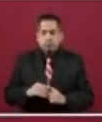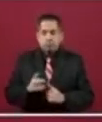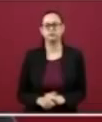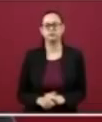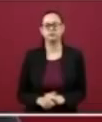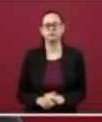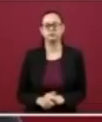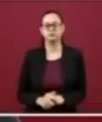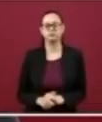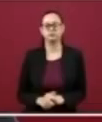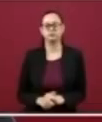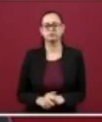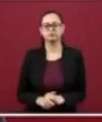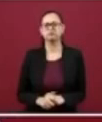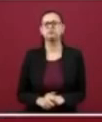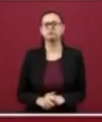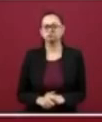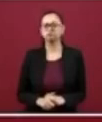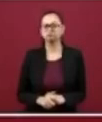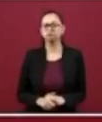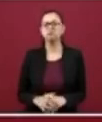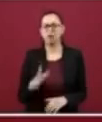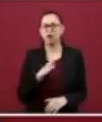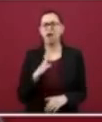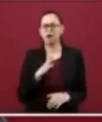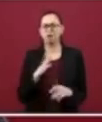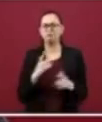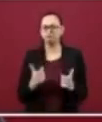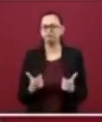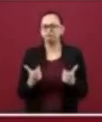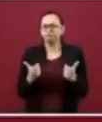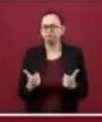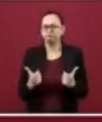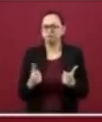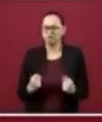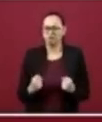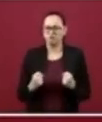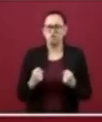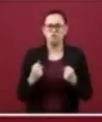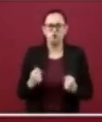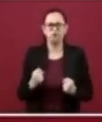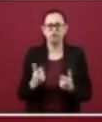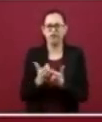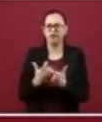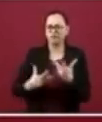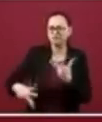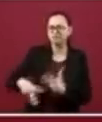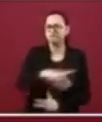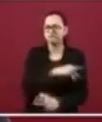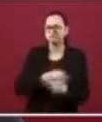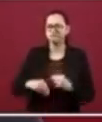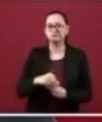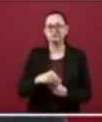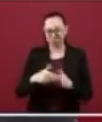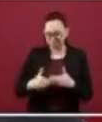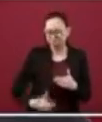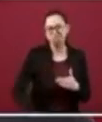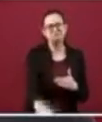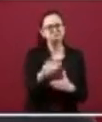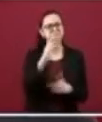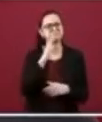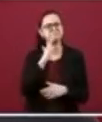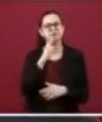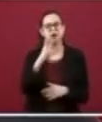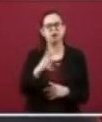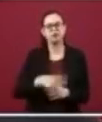creciendo. Tenemos mucha fortaleza económica en México, ahora más que nunca. En conferencia de